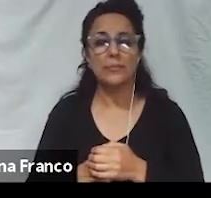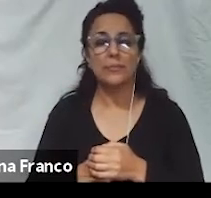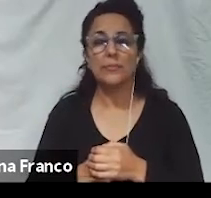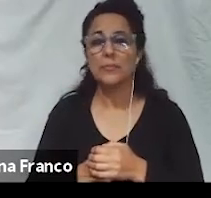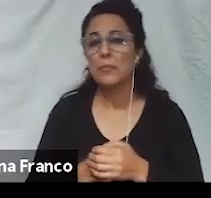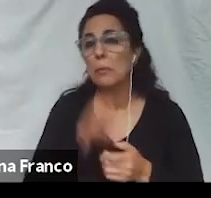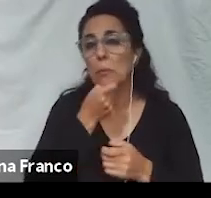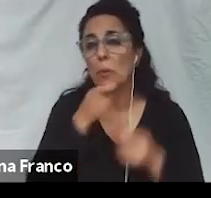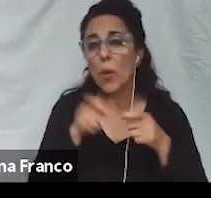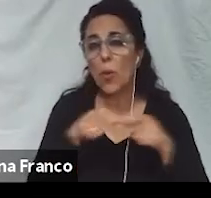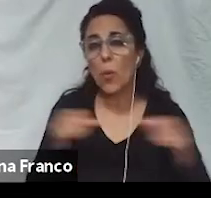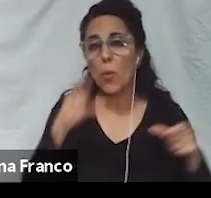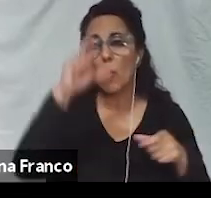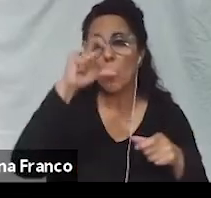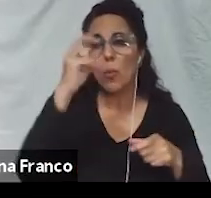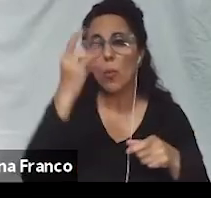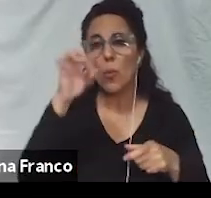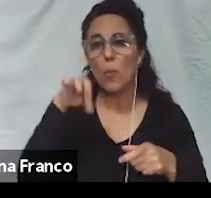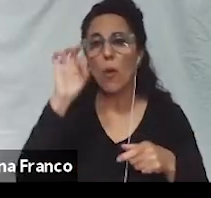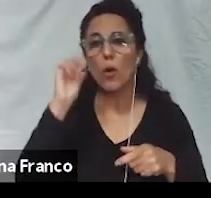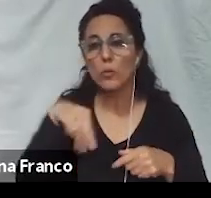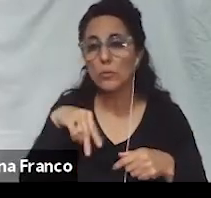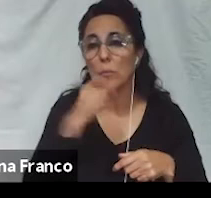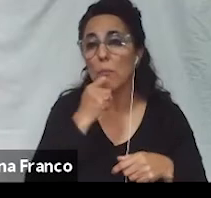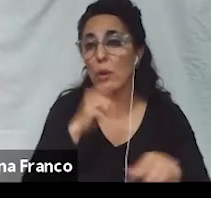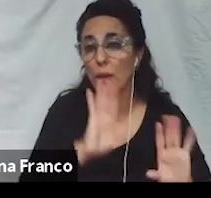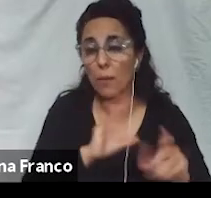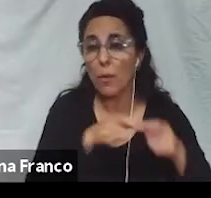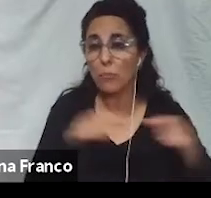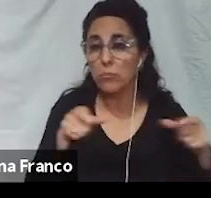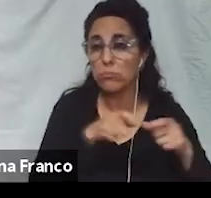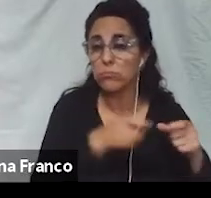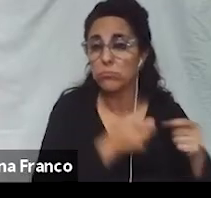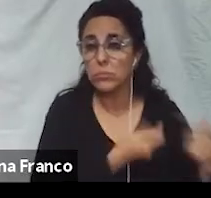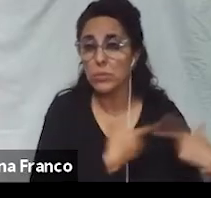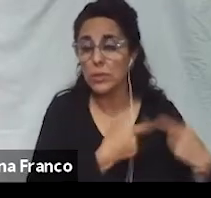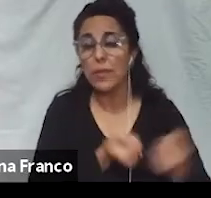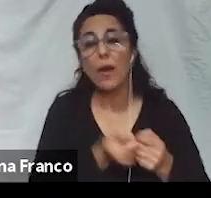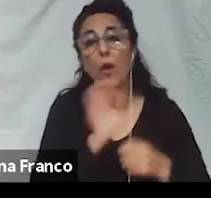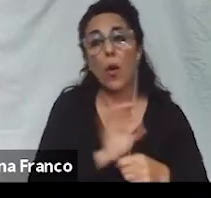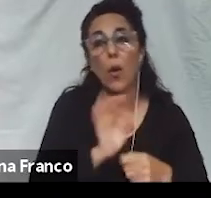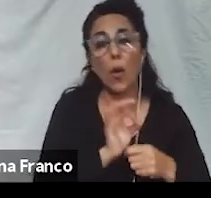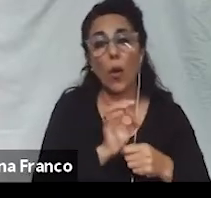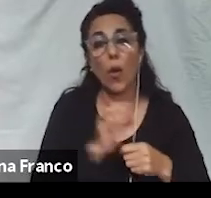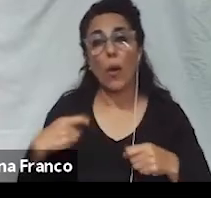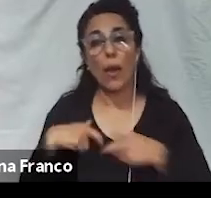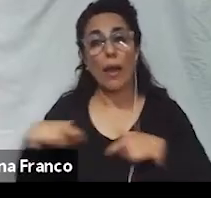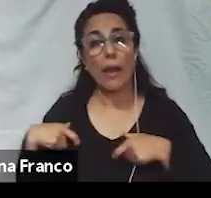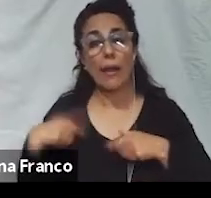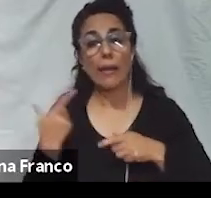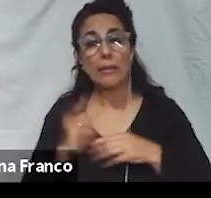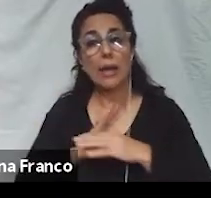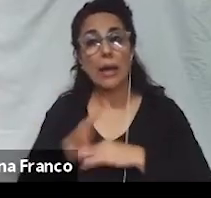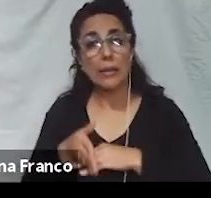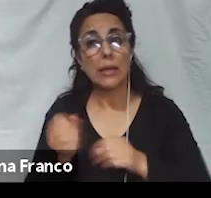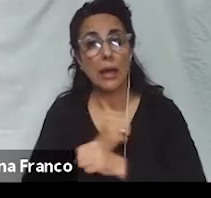un cupón para testear el hacer compras en el sitio, o credenciales de registro